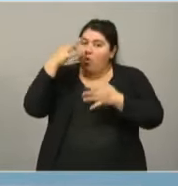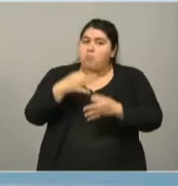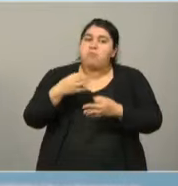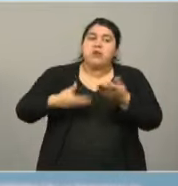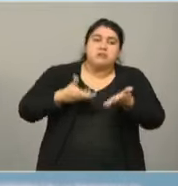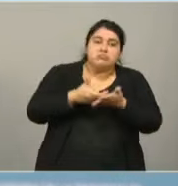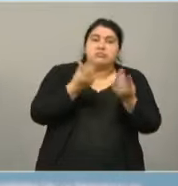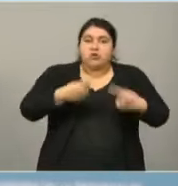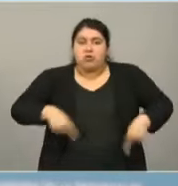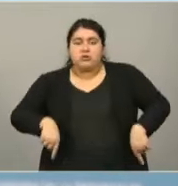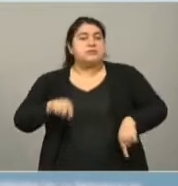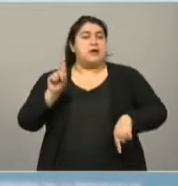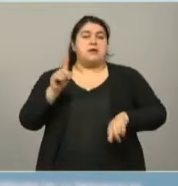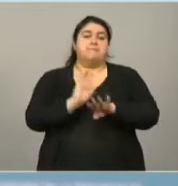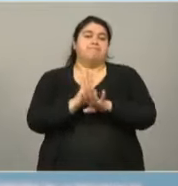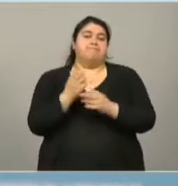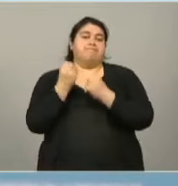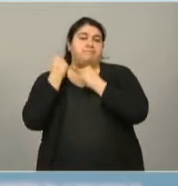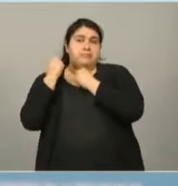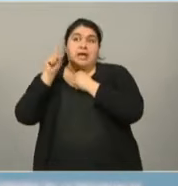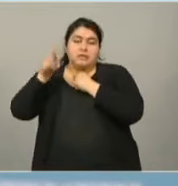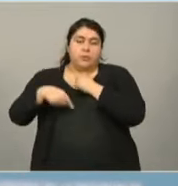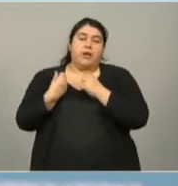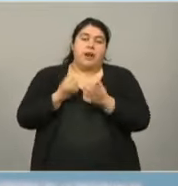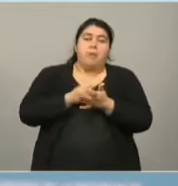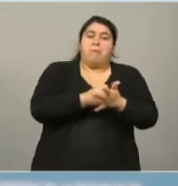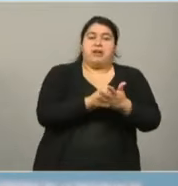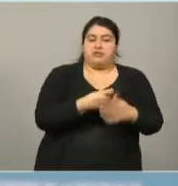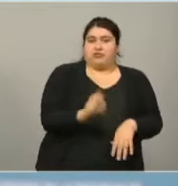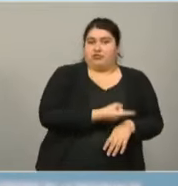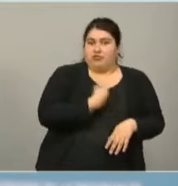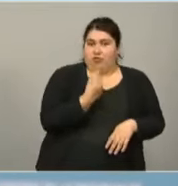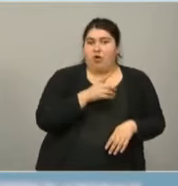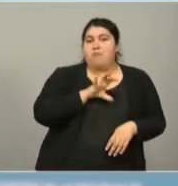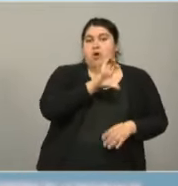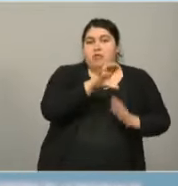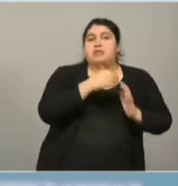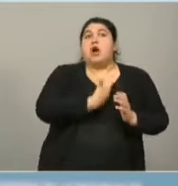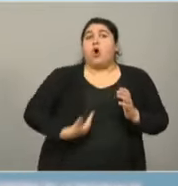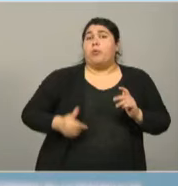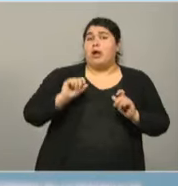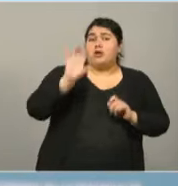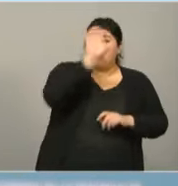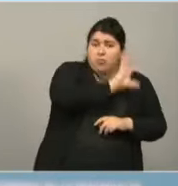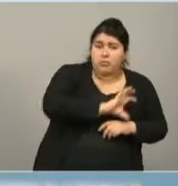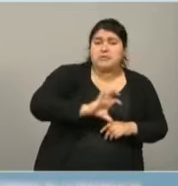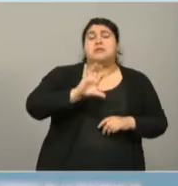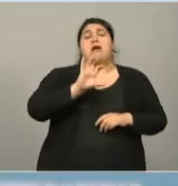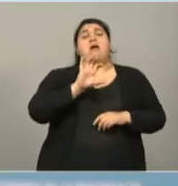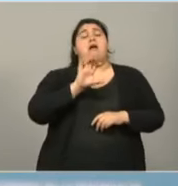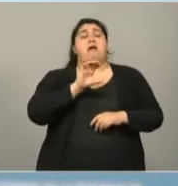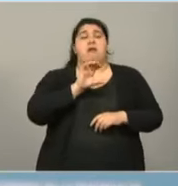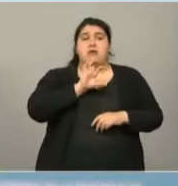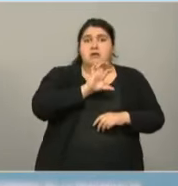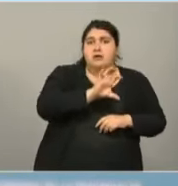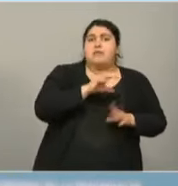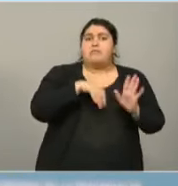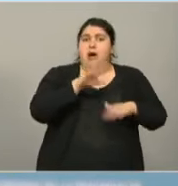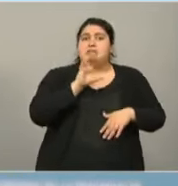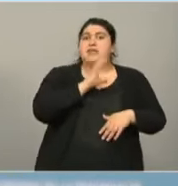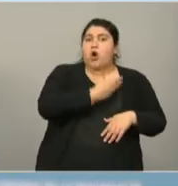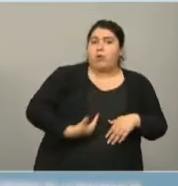Y que por lo tanto eso genera más presión sobre los gobiernos subnacionales sobre el estado provincial y los Estados